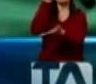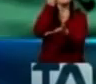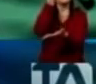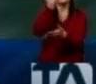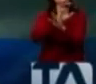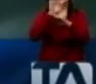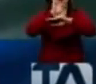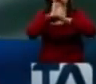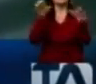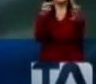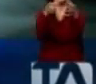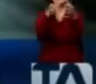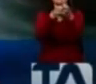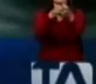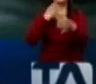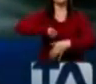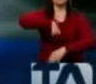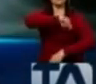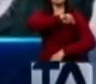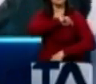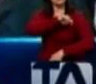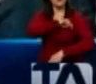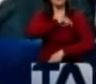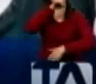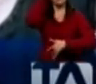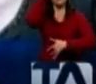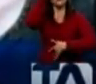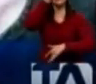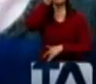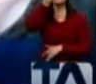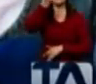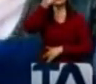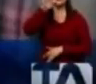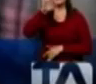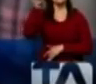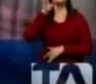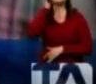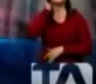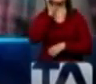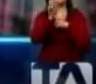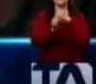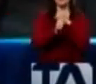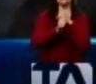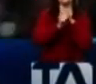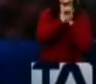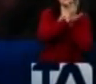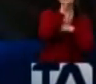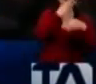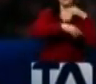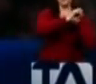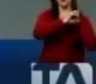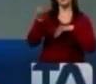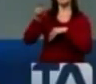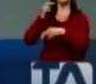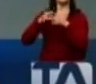Asociación Española de la Enfermedad de DEN. Organización fundada por Eva Jiménez, madre de Nacho de 5 años, quien padece síndrome de